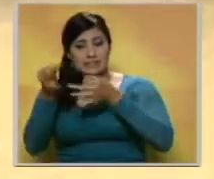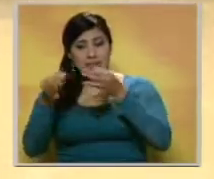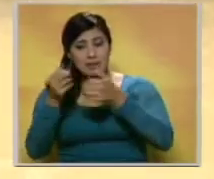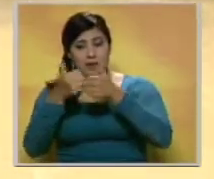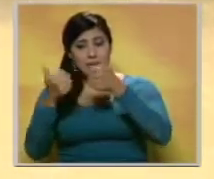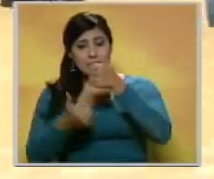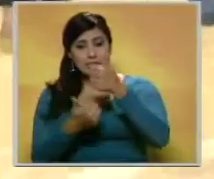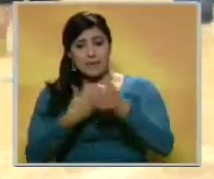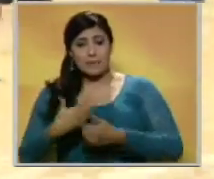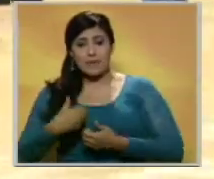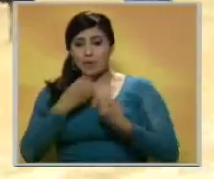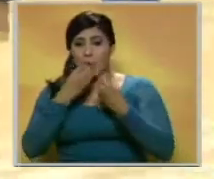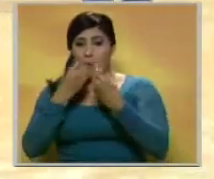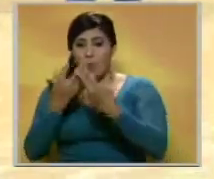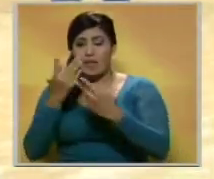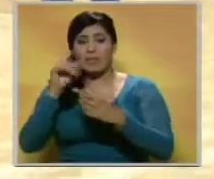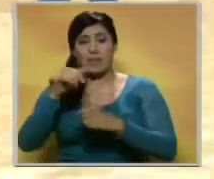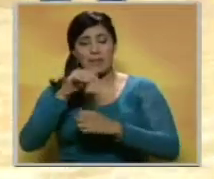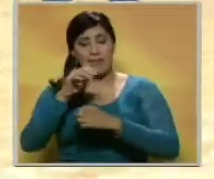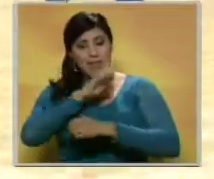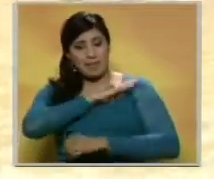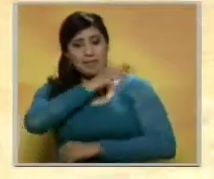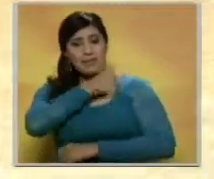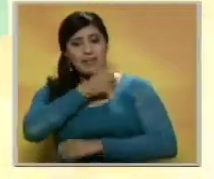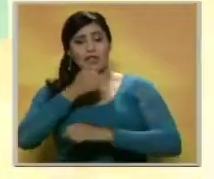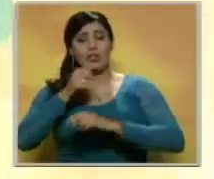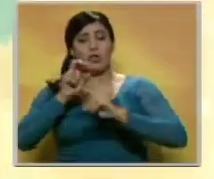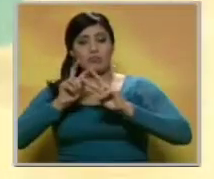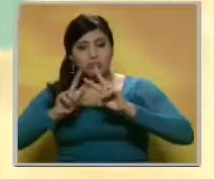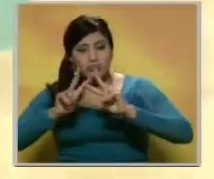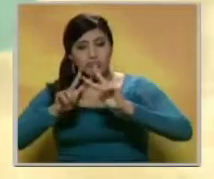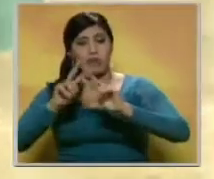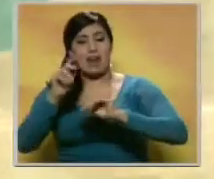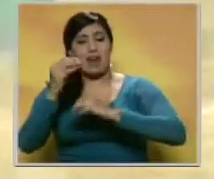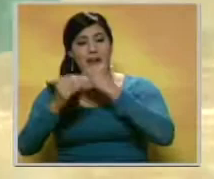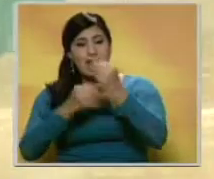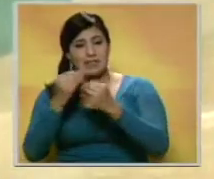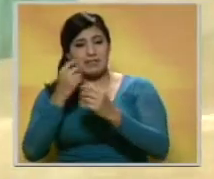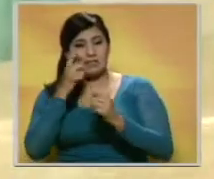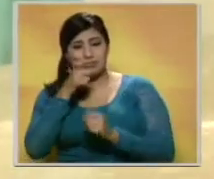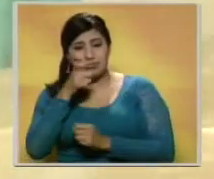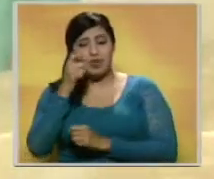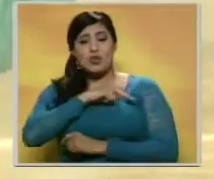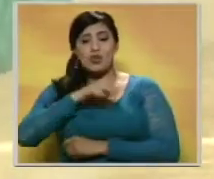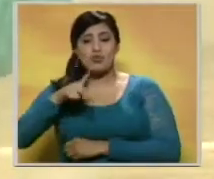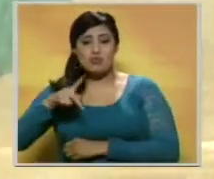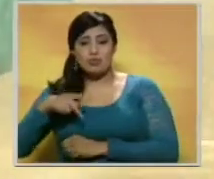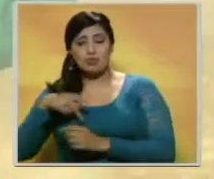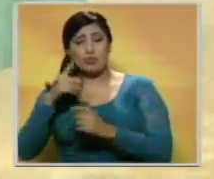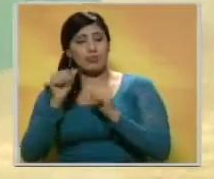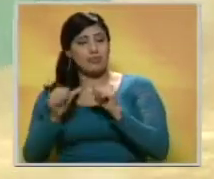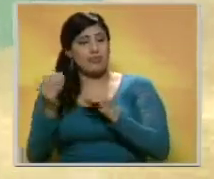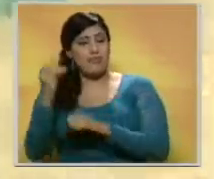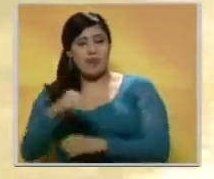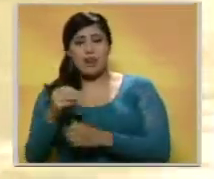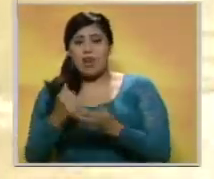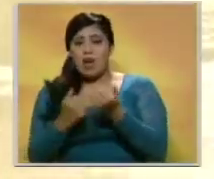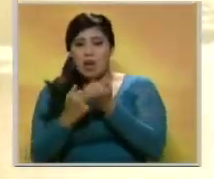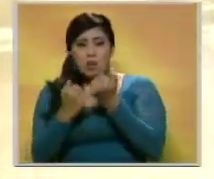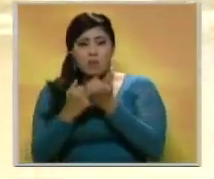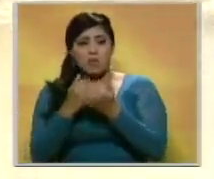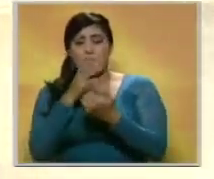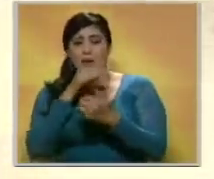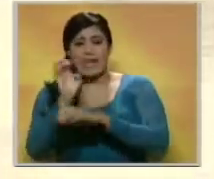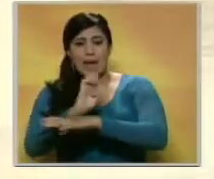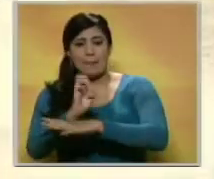vicepresidente ejecutivo y al director de Protección Civil durante una inspección que realizaron, ellos consideraron que todavía no se podía